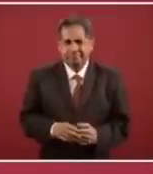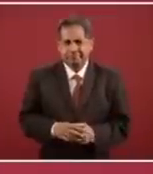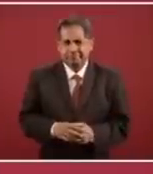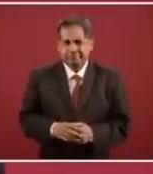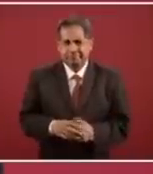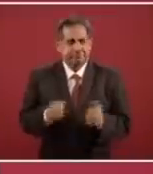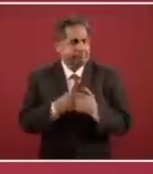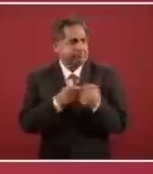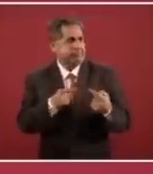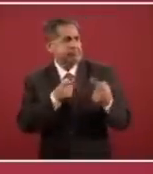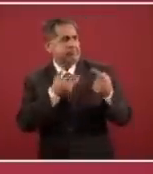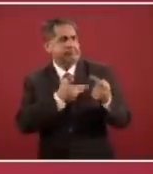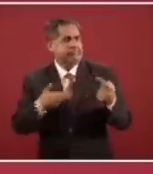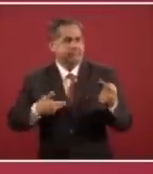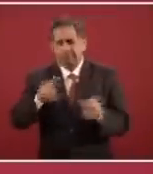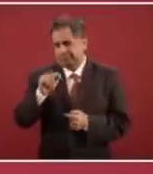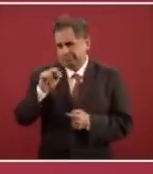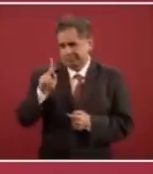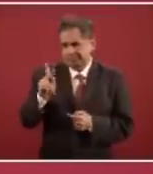con el presidente Trump,